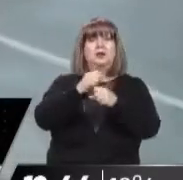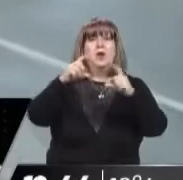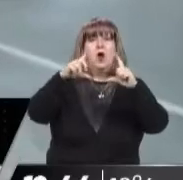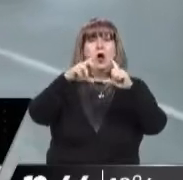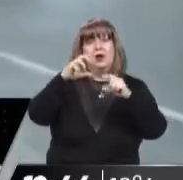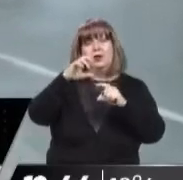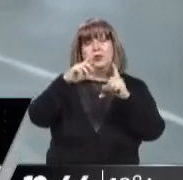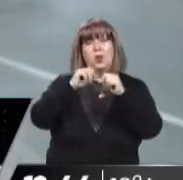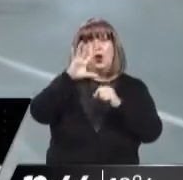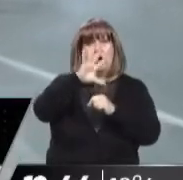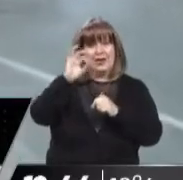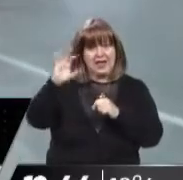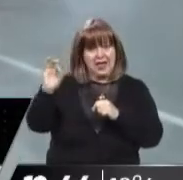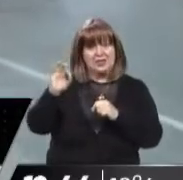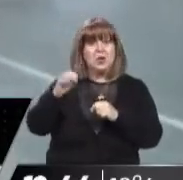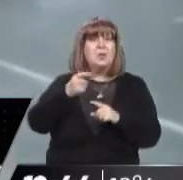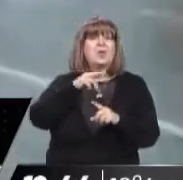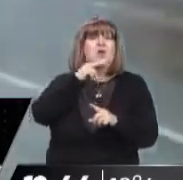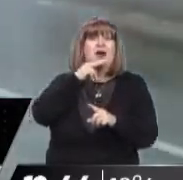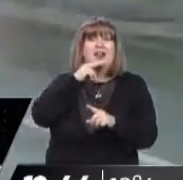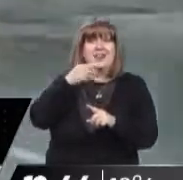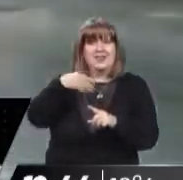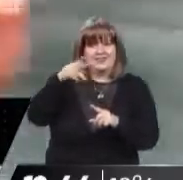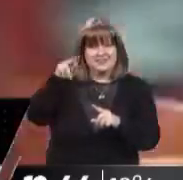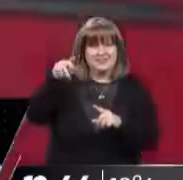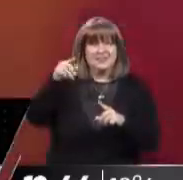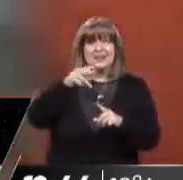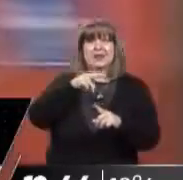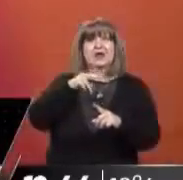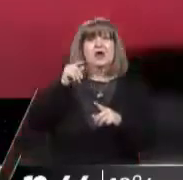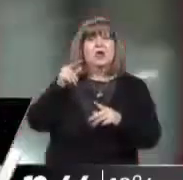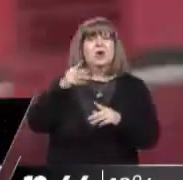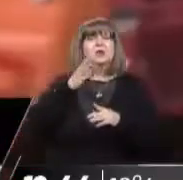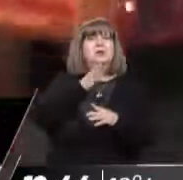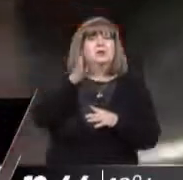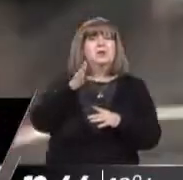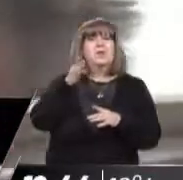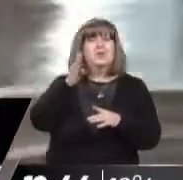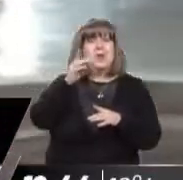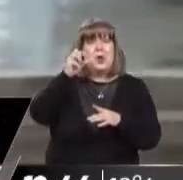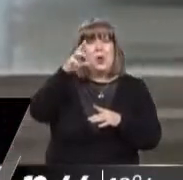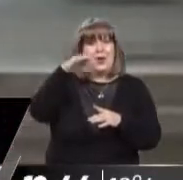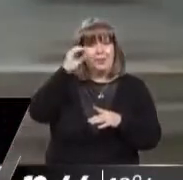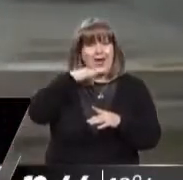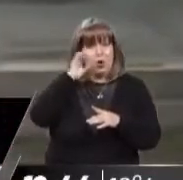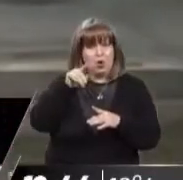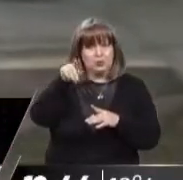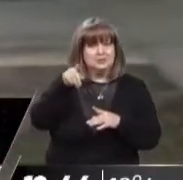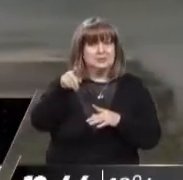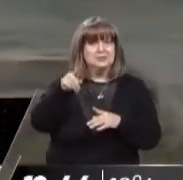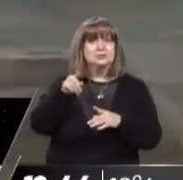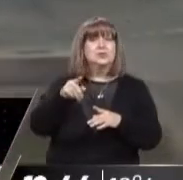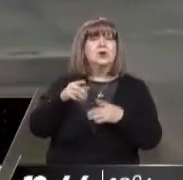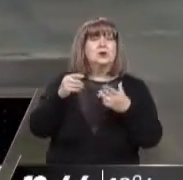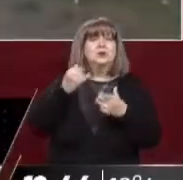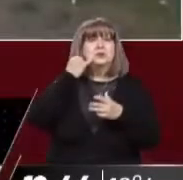antiguo 50, el micro verde, cuando nosotros éramos jóvenes veníamos a Bermejo, claro, a jugar al handball y siempre nos tomábamos el 50.